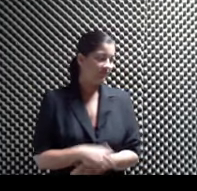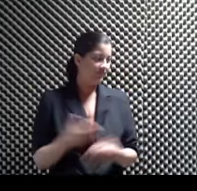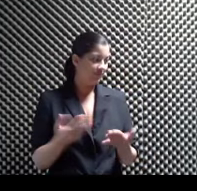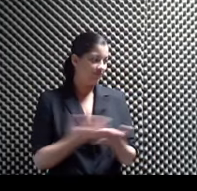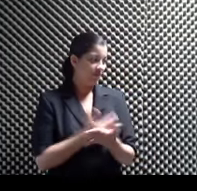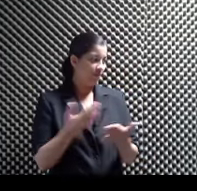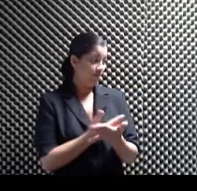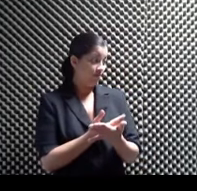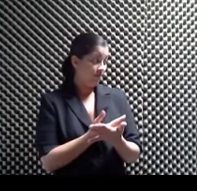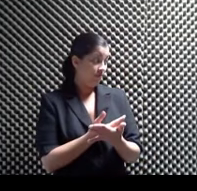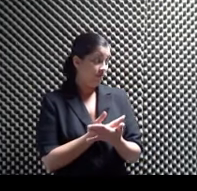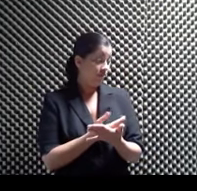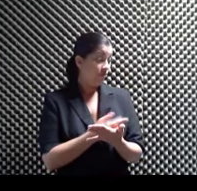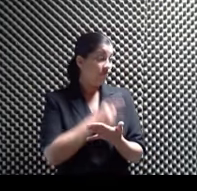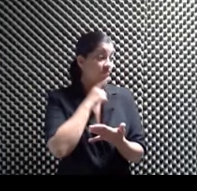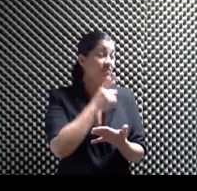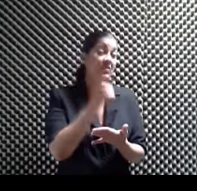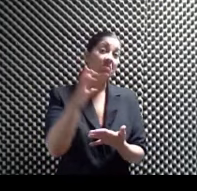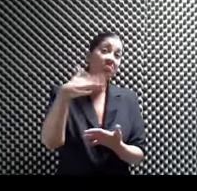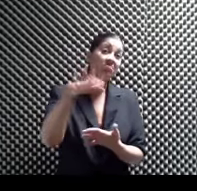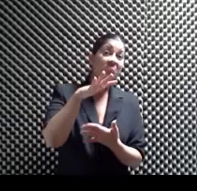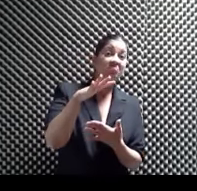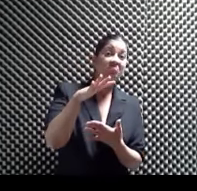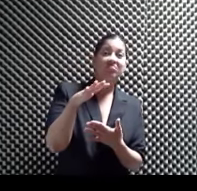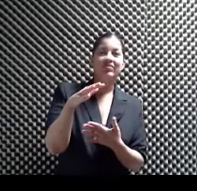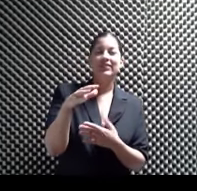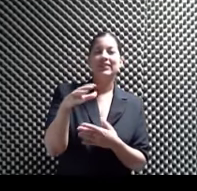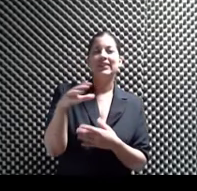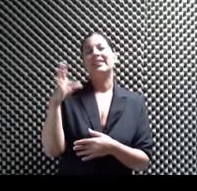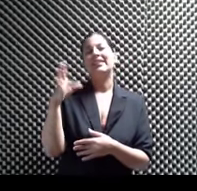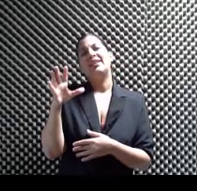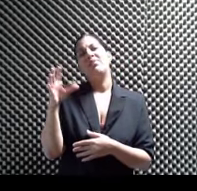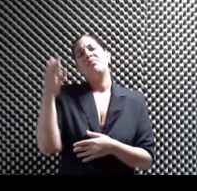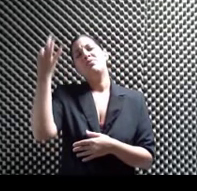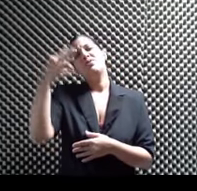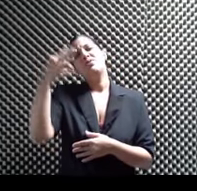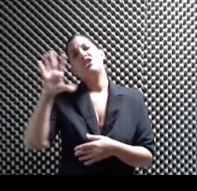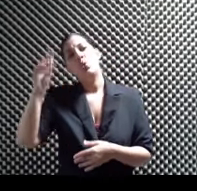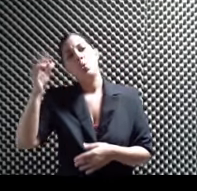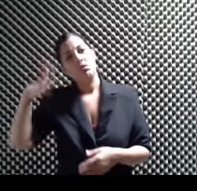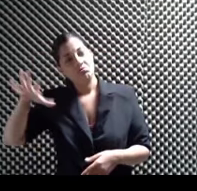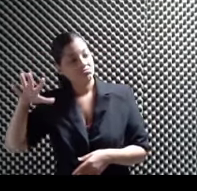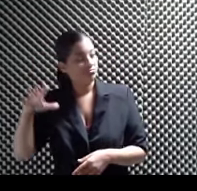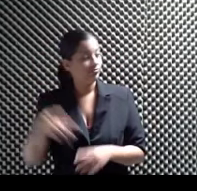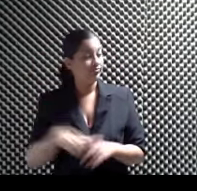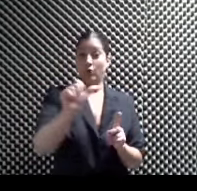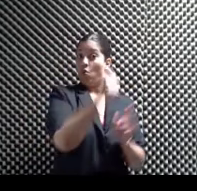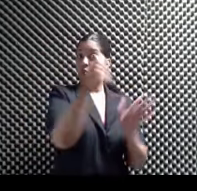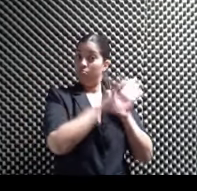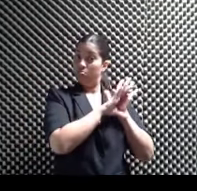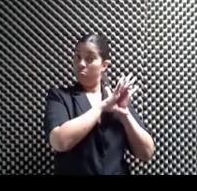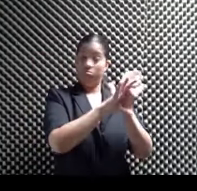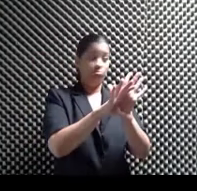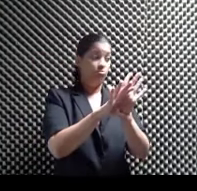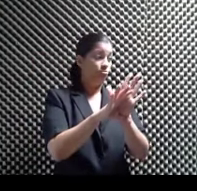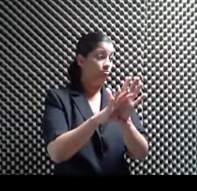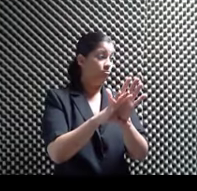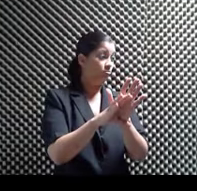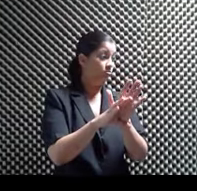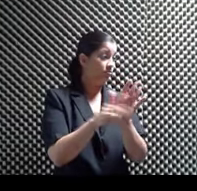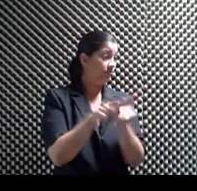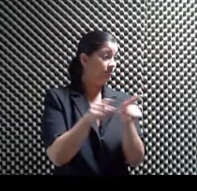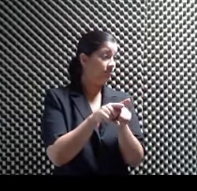Esto estamos hablando De mediados de la década Del 50 Aquí hay otra carátula Porque es que Es bien